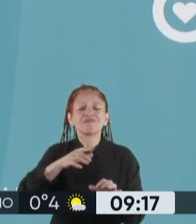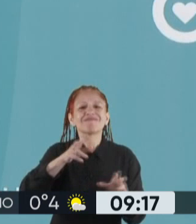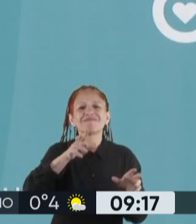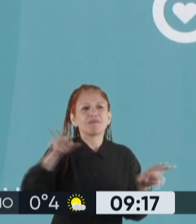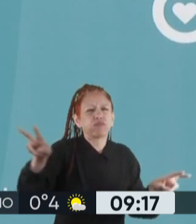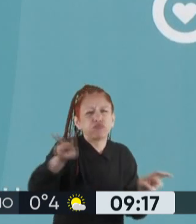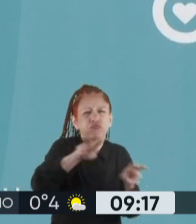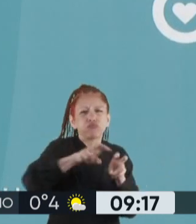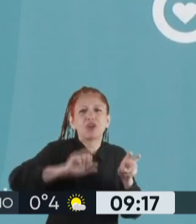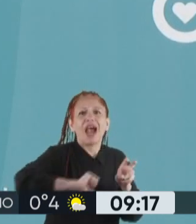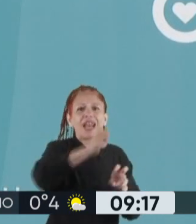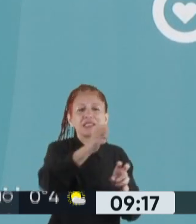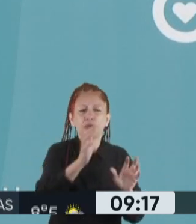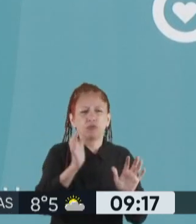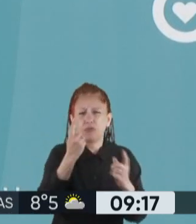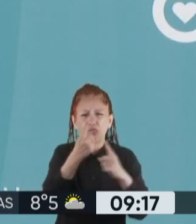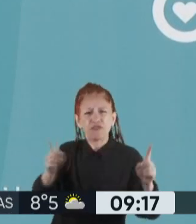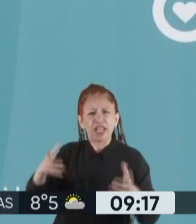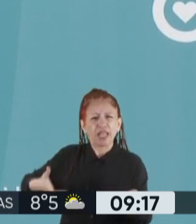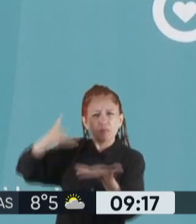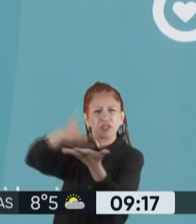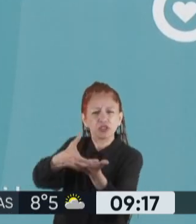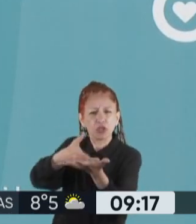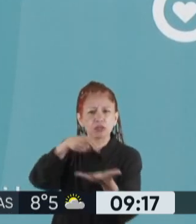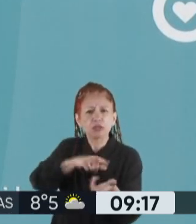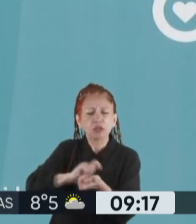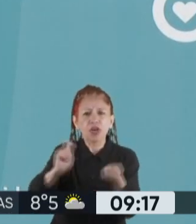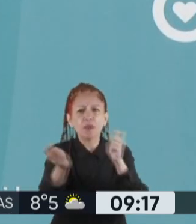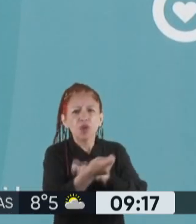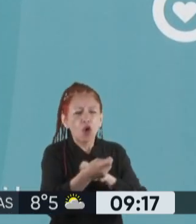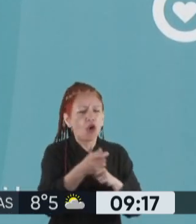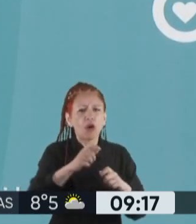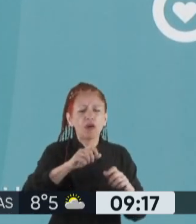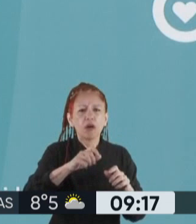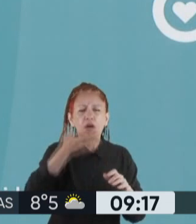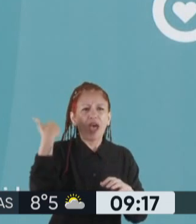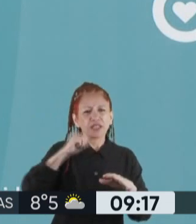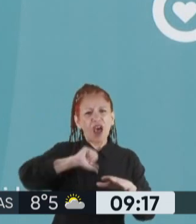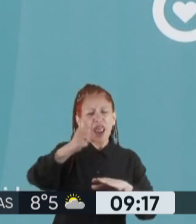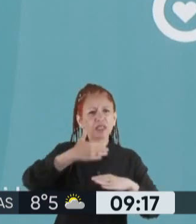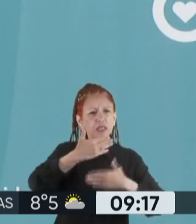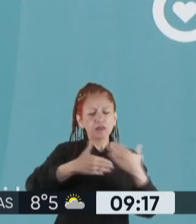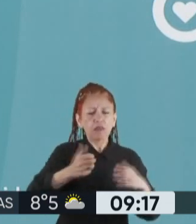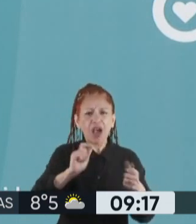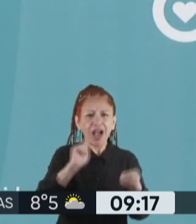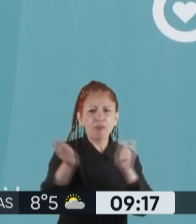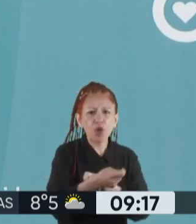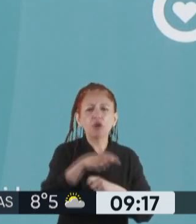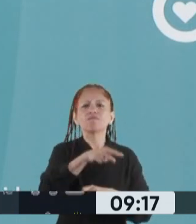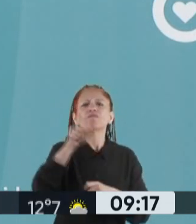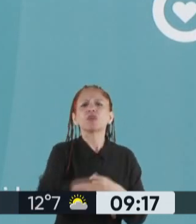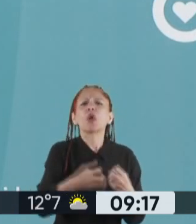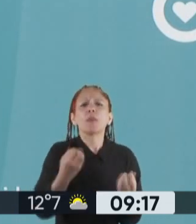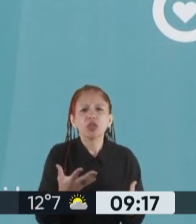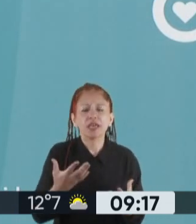tenía que ver con la inversión, que no tenía que ver y que había cambiado mucho en cuanto a la ganancia habitual que venían teniendo y tenía que ver solo con el rebote de los